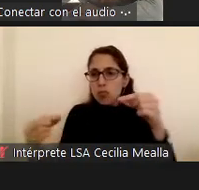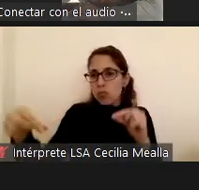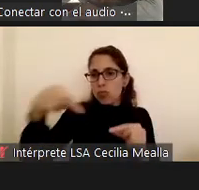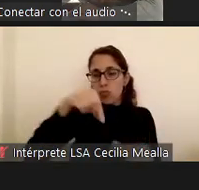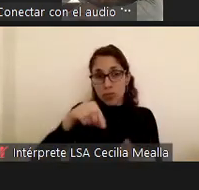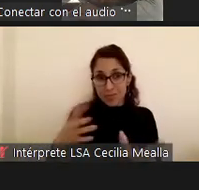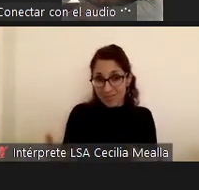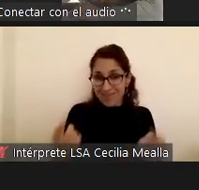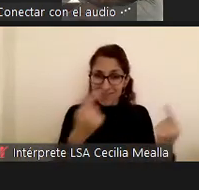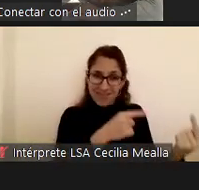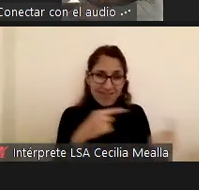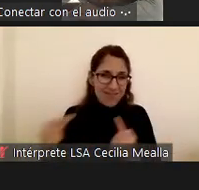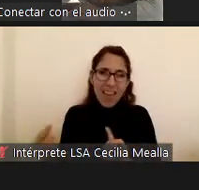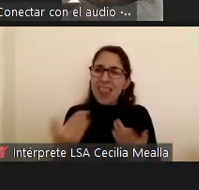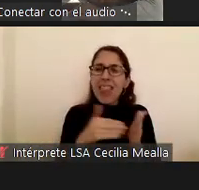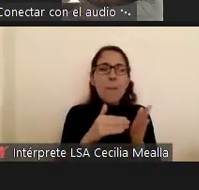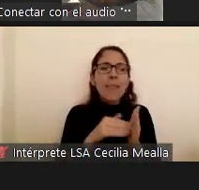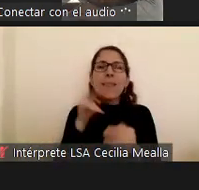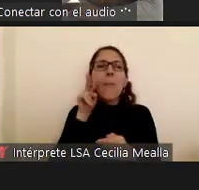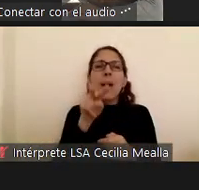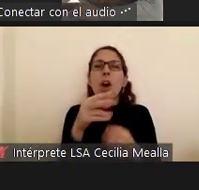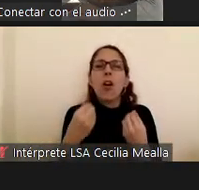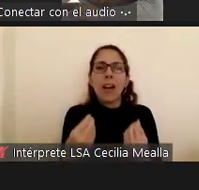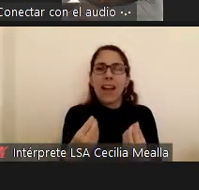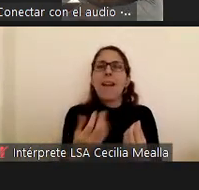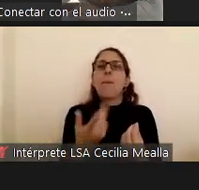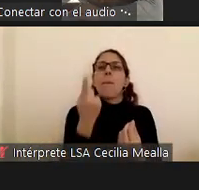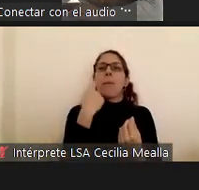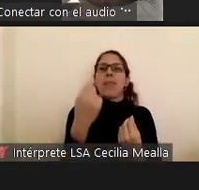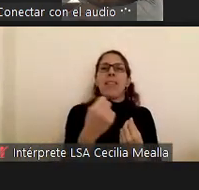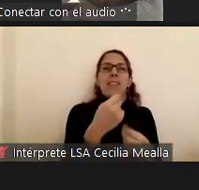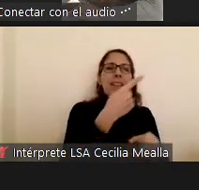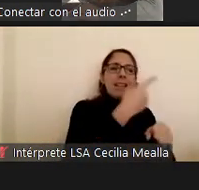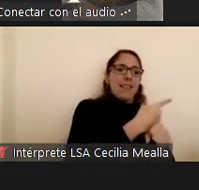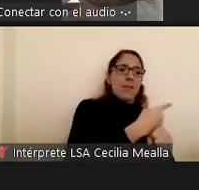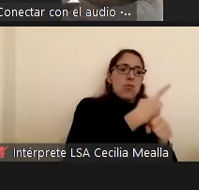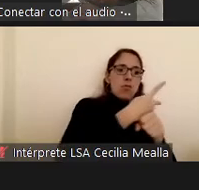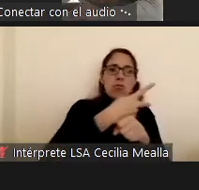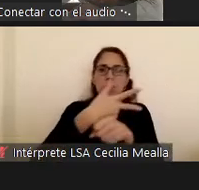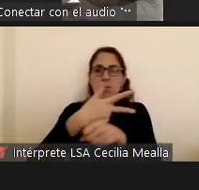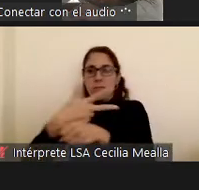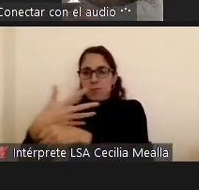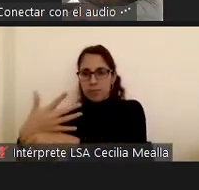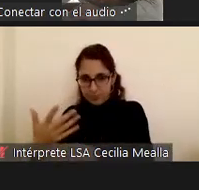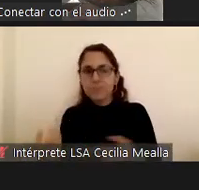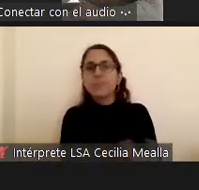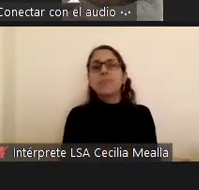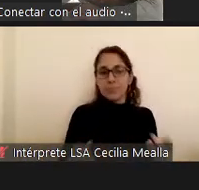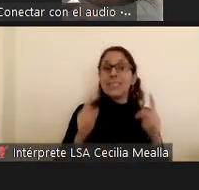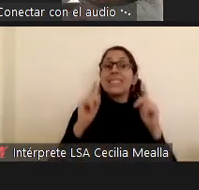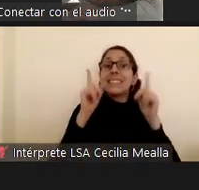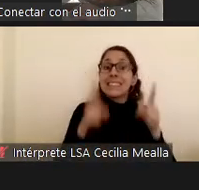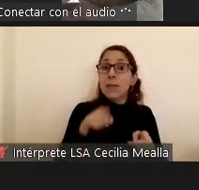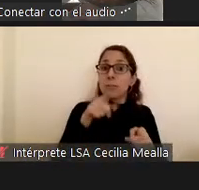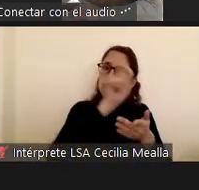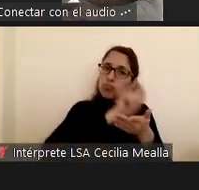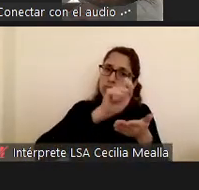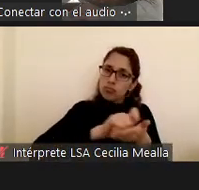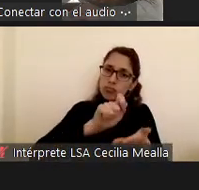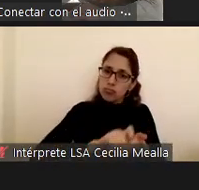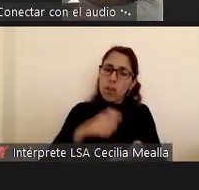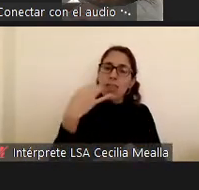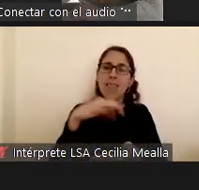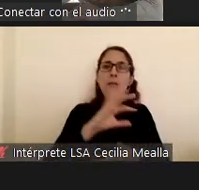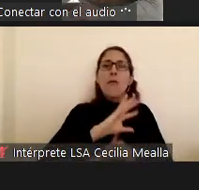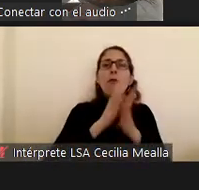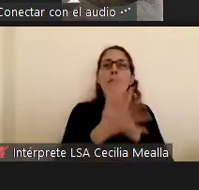Bueno, eso es lo que... Otra cosa que tienen que poner acá, aparte, es la morfología, la agrupación y el tipo de